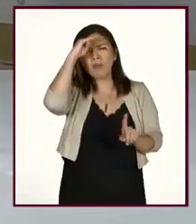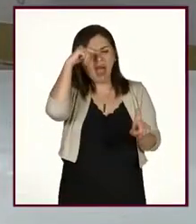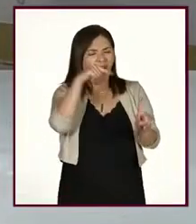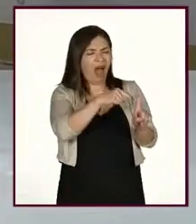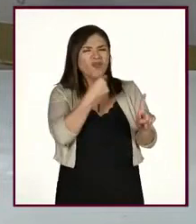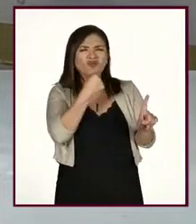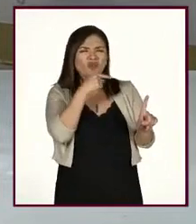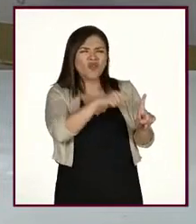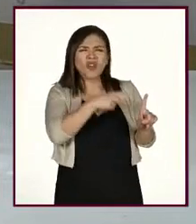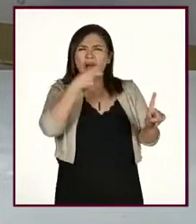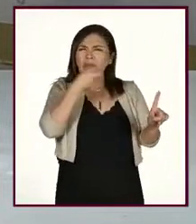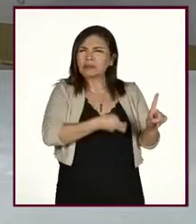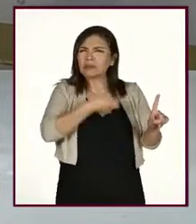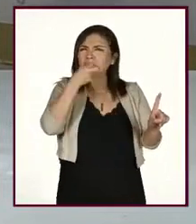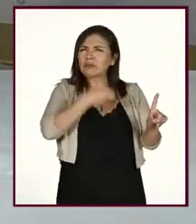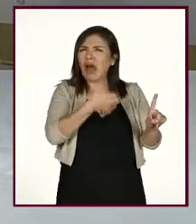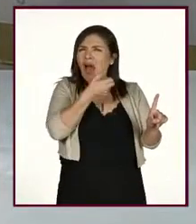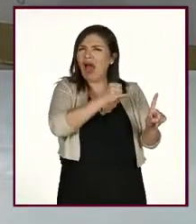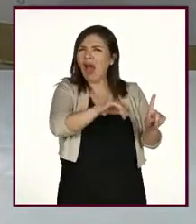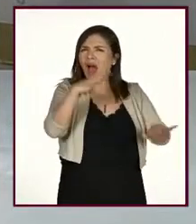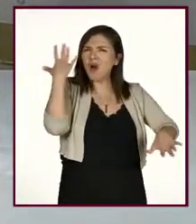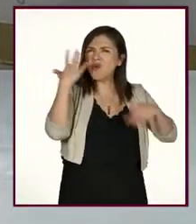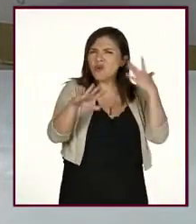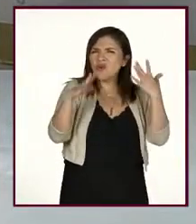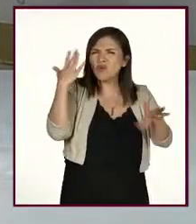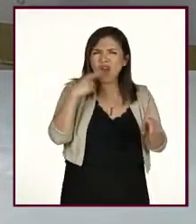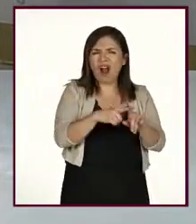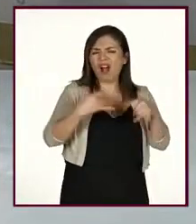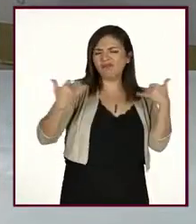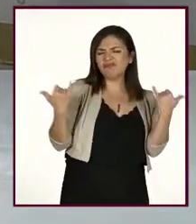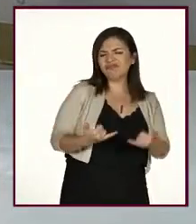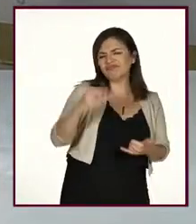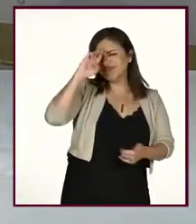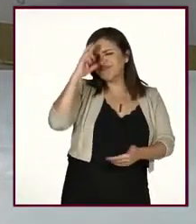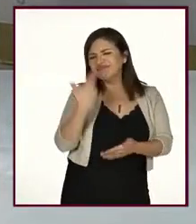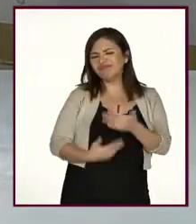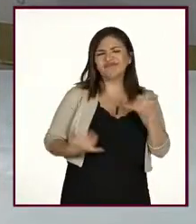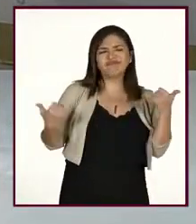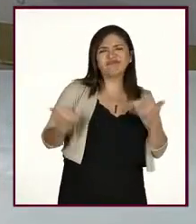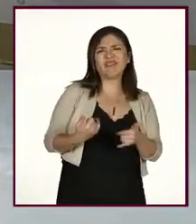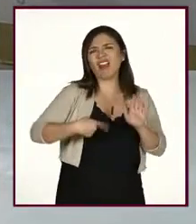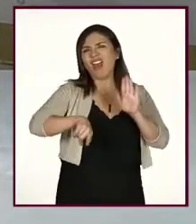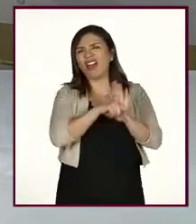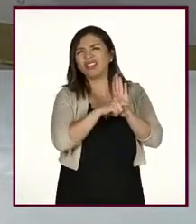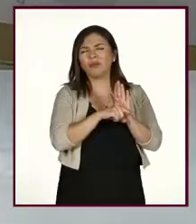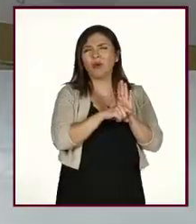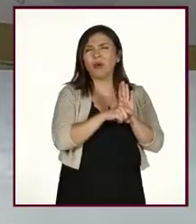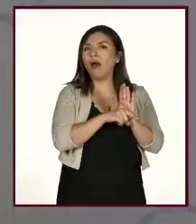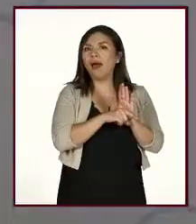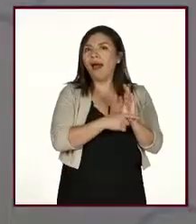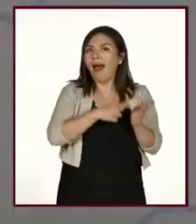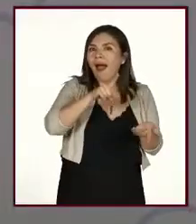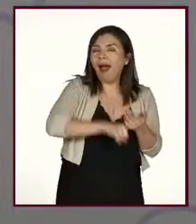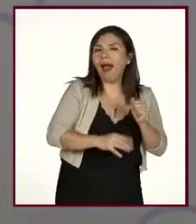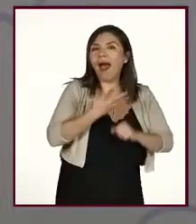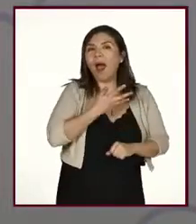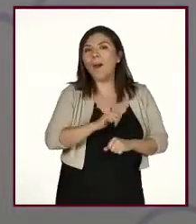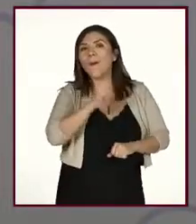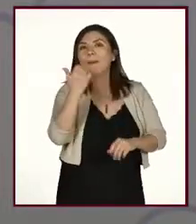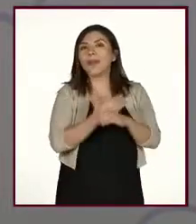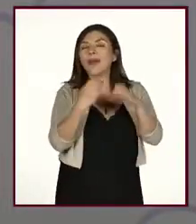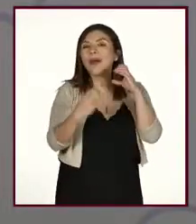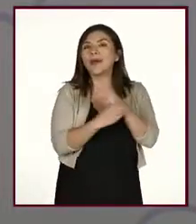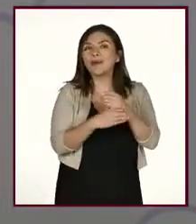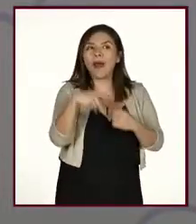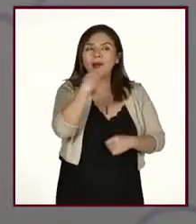este chico o chica, pues más bien es como una situación oposicionista, negativista, y confundirlo con otras situaciones a nivel